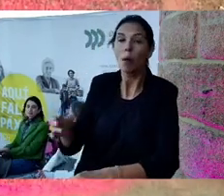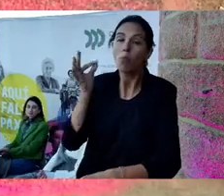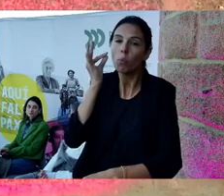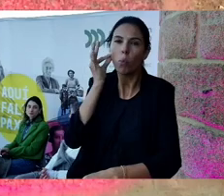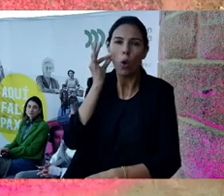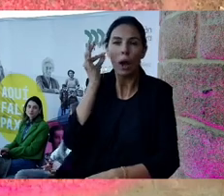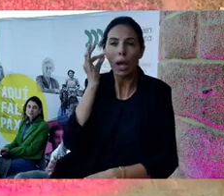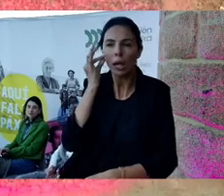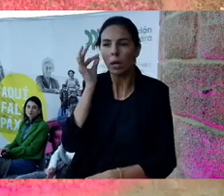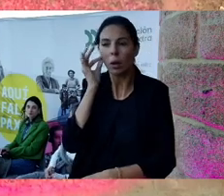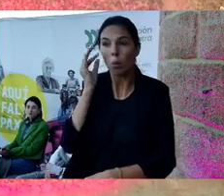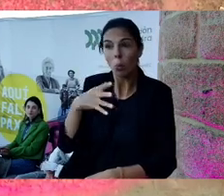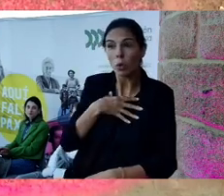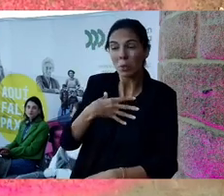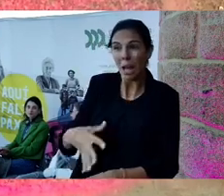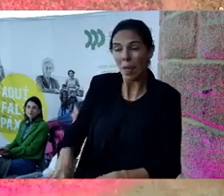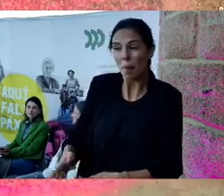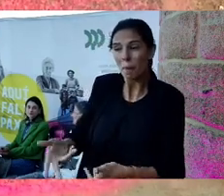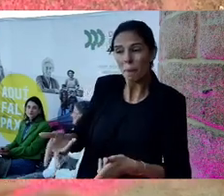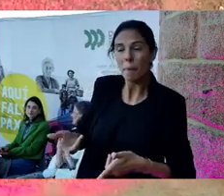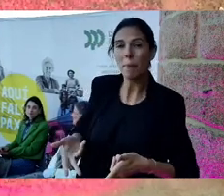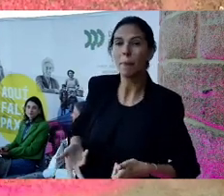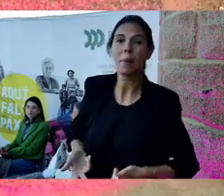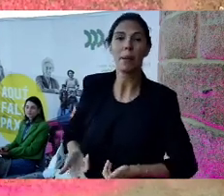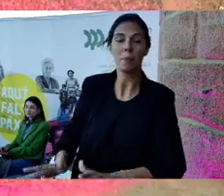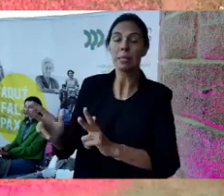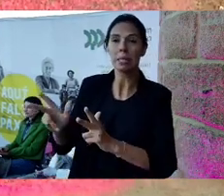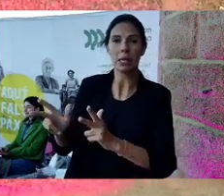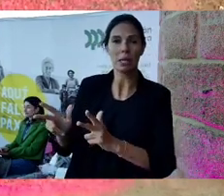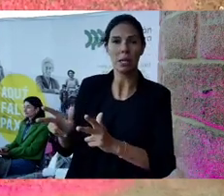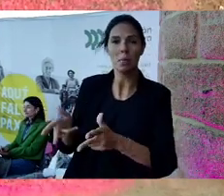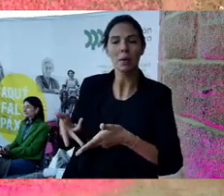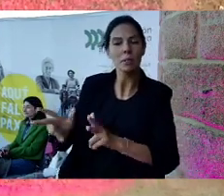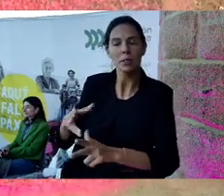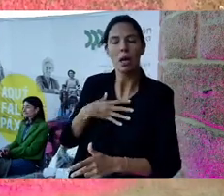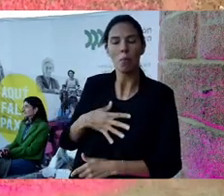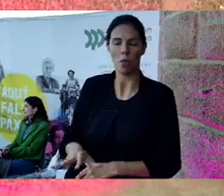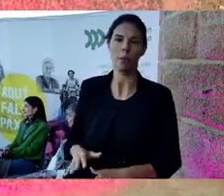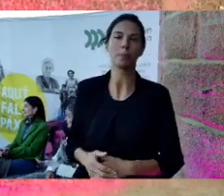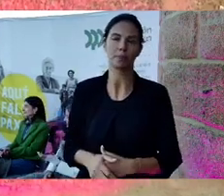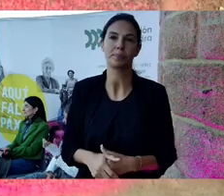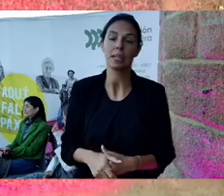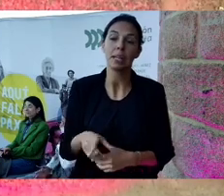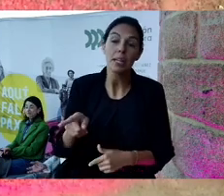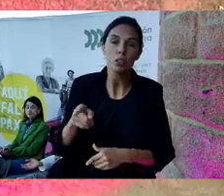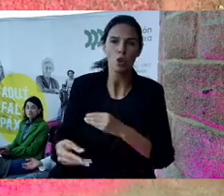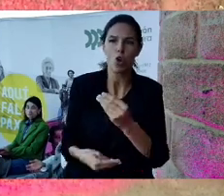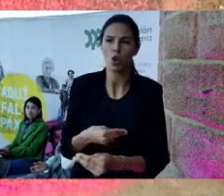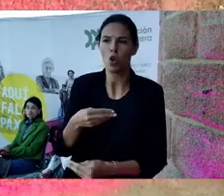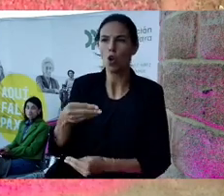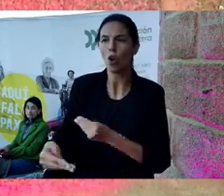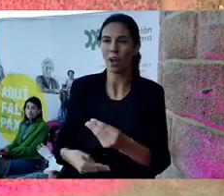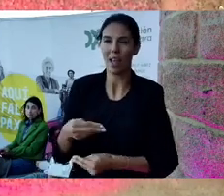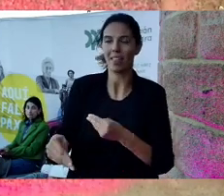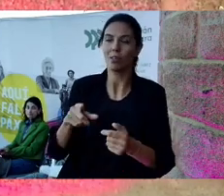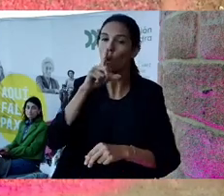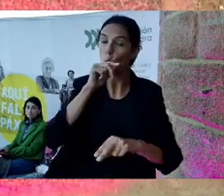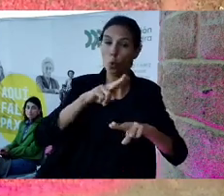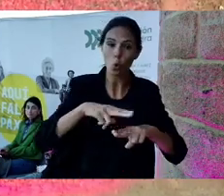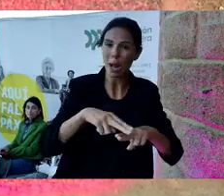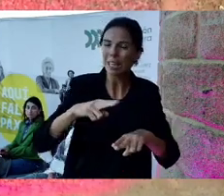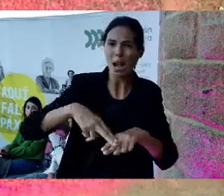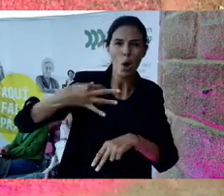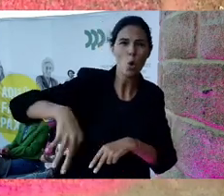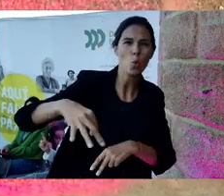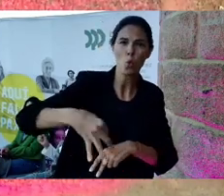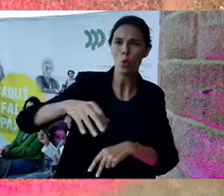ahí a la mujer una posibilidad para permitirle ejercer ese poder, ¿no? Y eso es lo que hace única